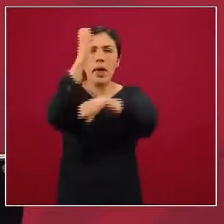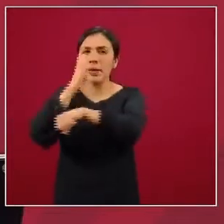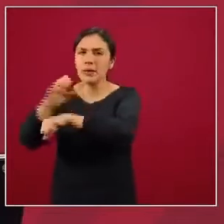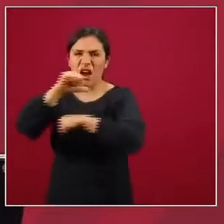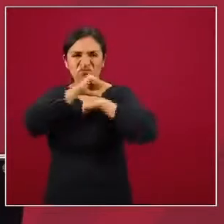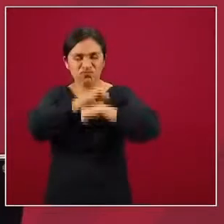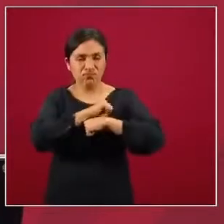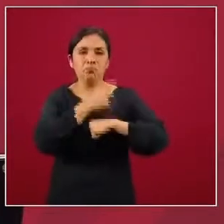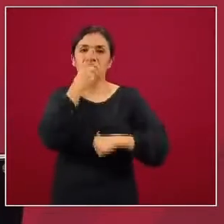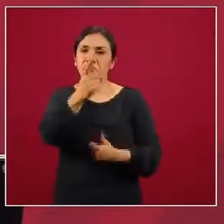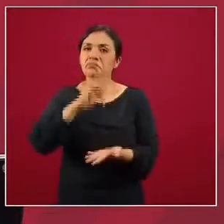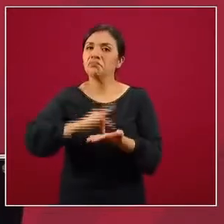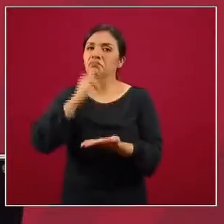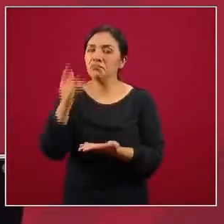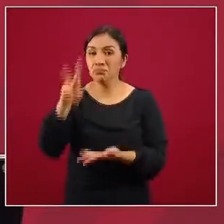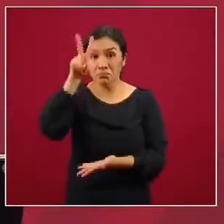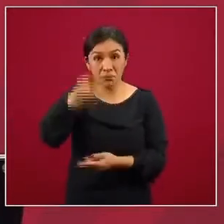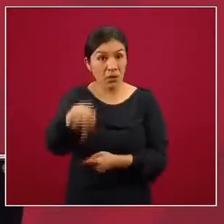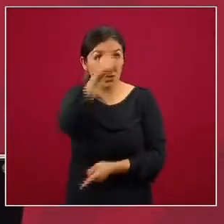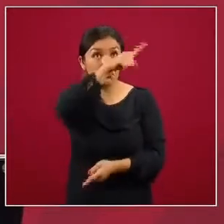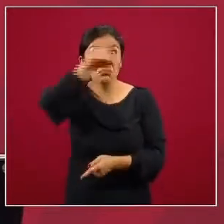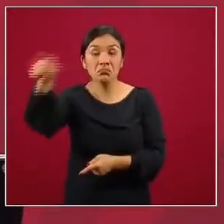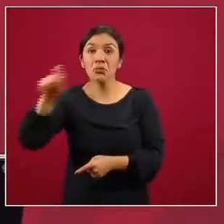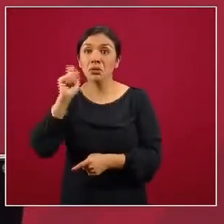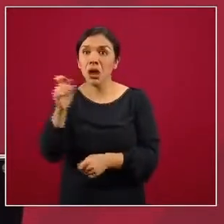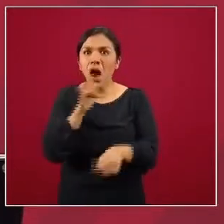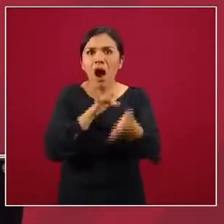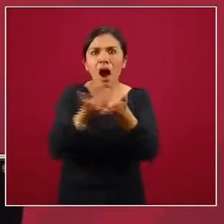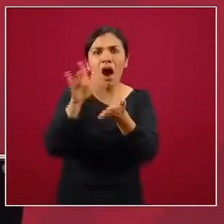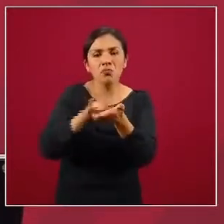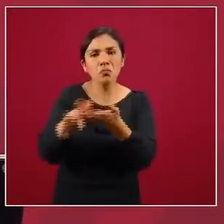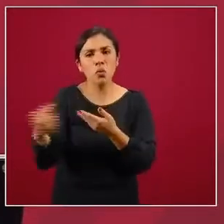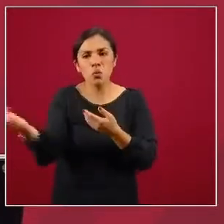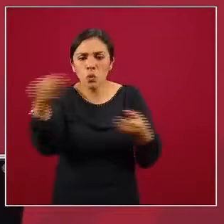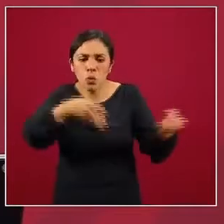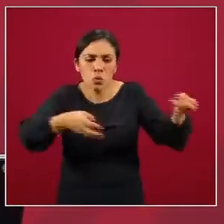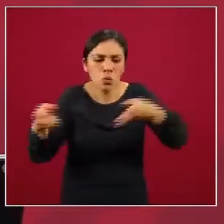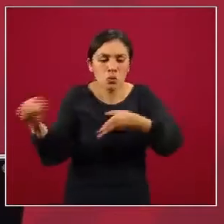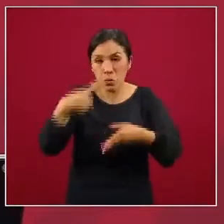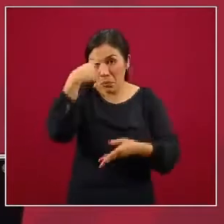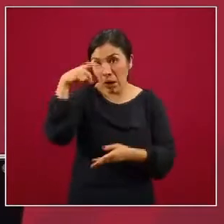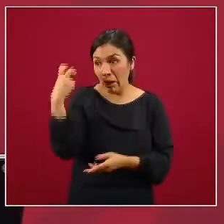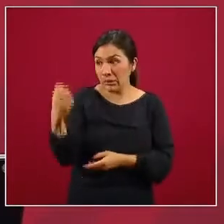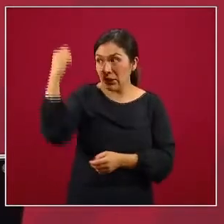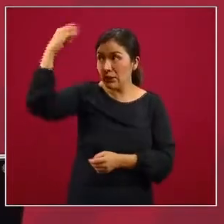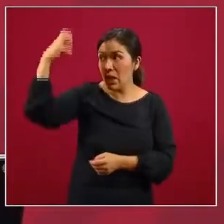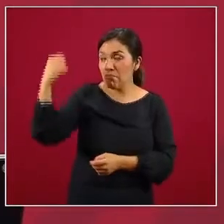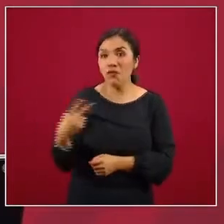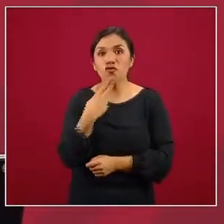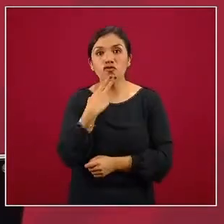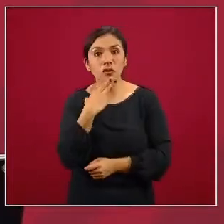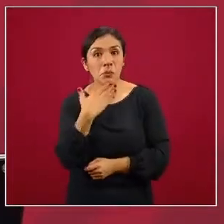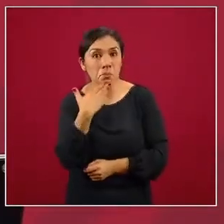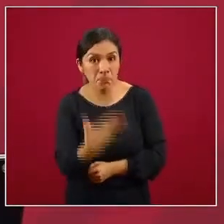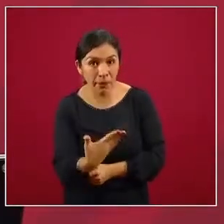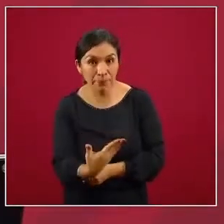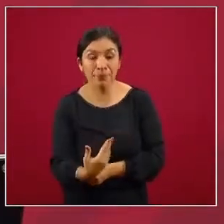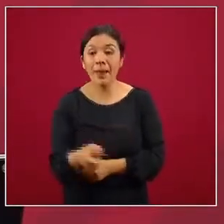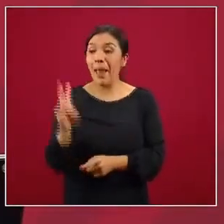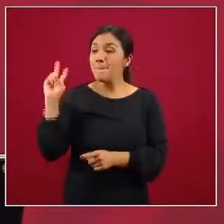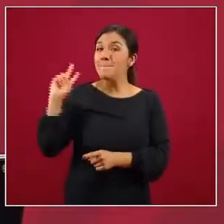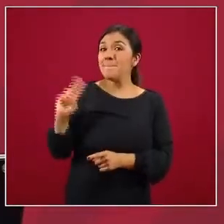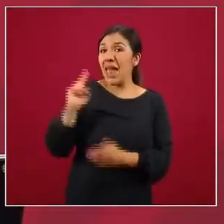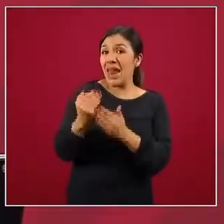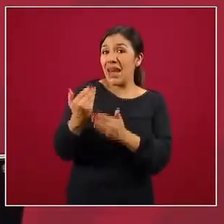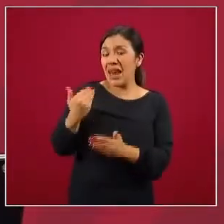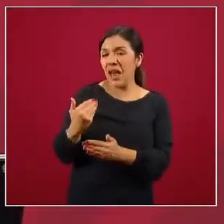titulares las contribuciones muy valiosas que permitieron enriquecer la metodología del semáforo. El viernes más